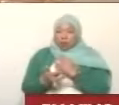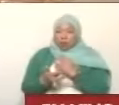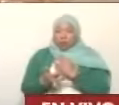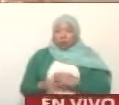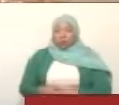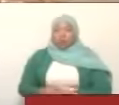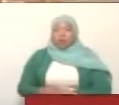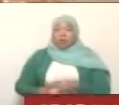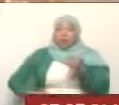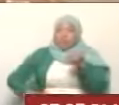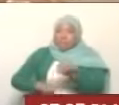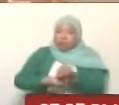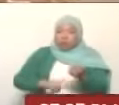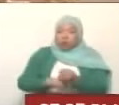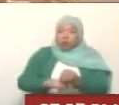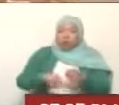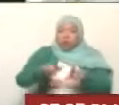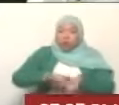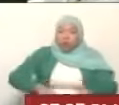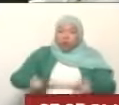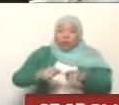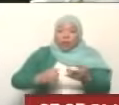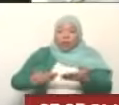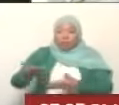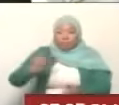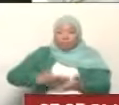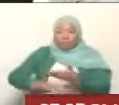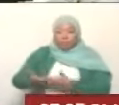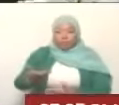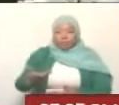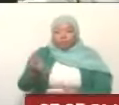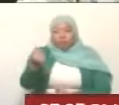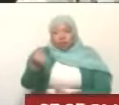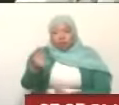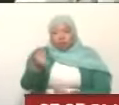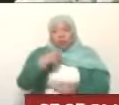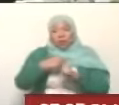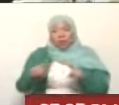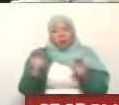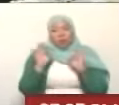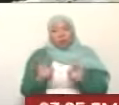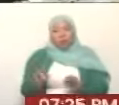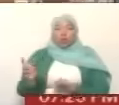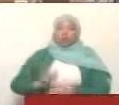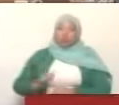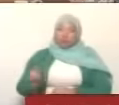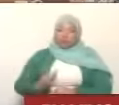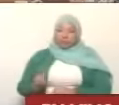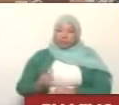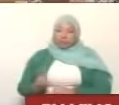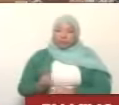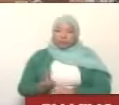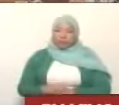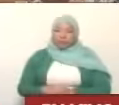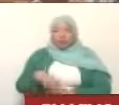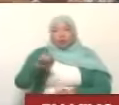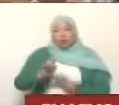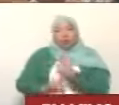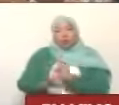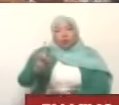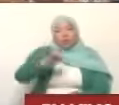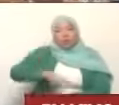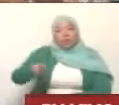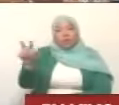a apoyar bastante la cooperación económica y en diferentes sectores de desarrollo de